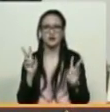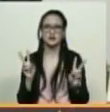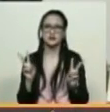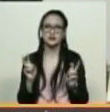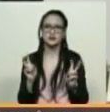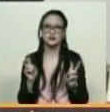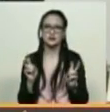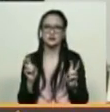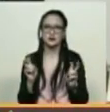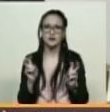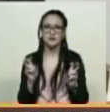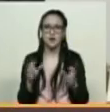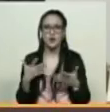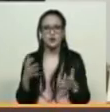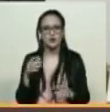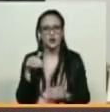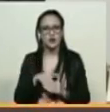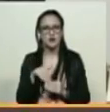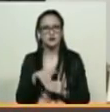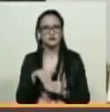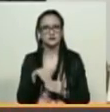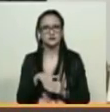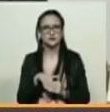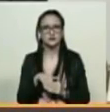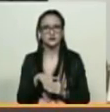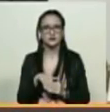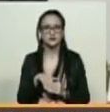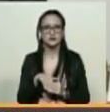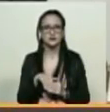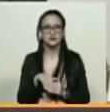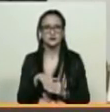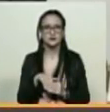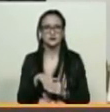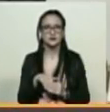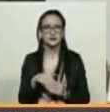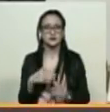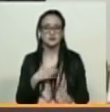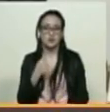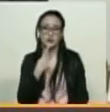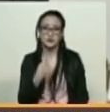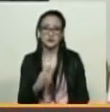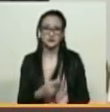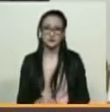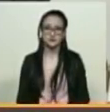de cuándo serán las elecciones, eso no lo puedo. ¿Cómo no?